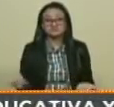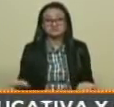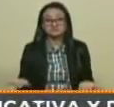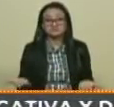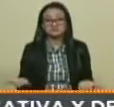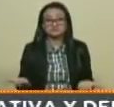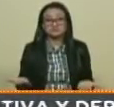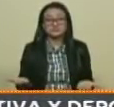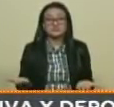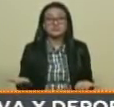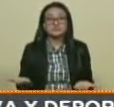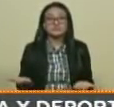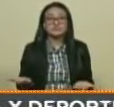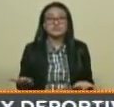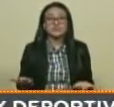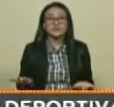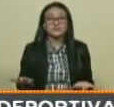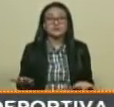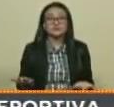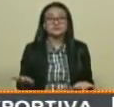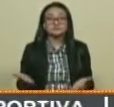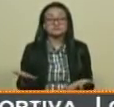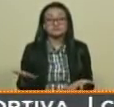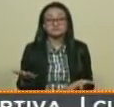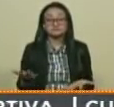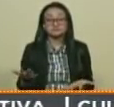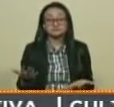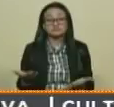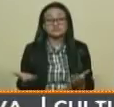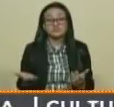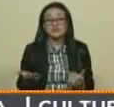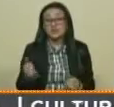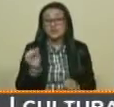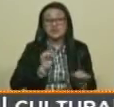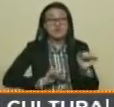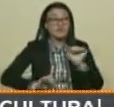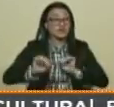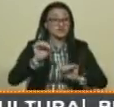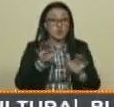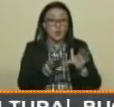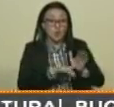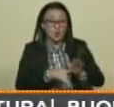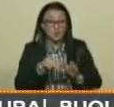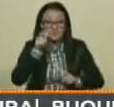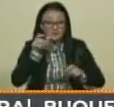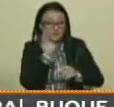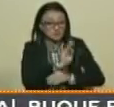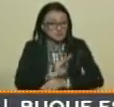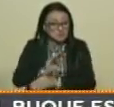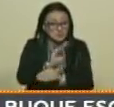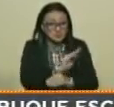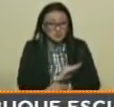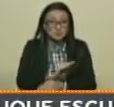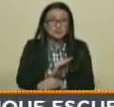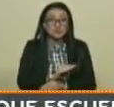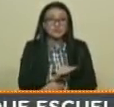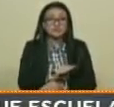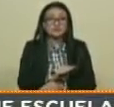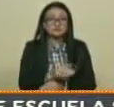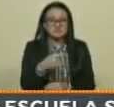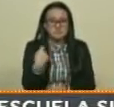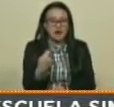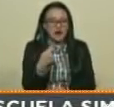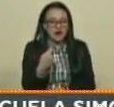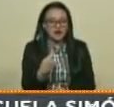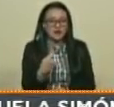cifra. Y por esto, bueno, saltaron defensores de estos corruptos en todos esos blogs pagados para